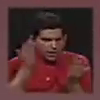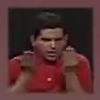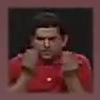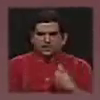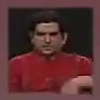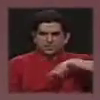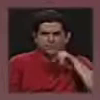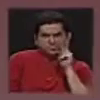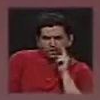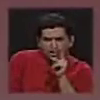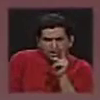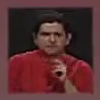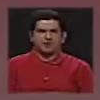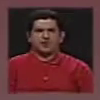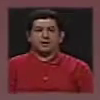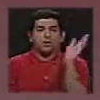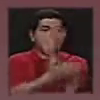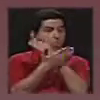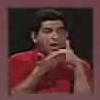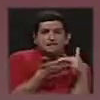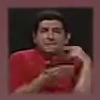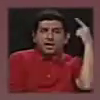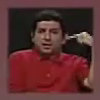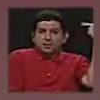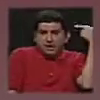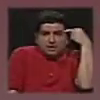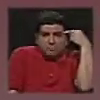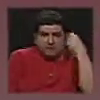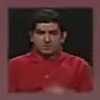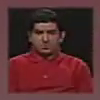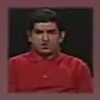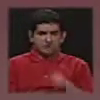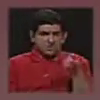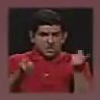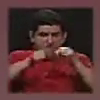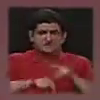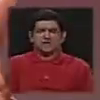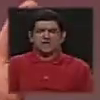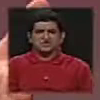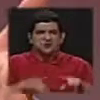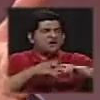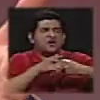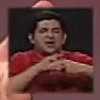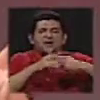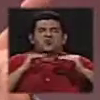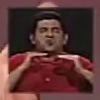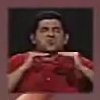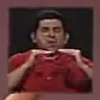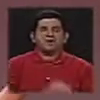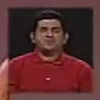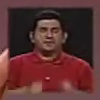nosotros vemos que por un lado el gobierno está recarpeteando de